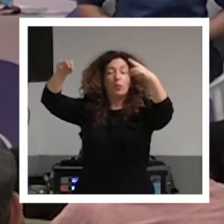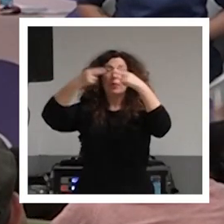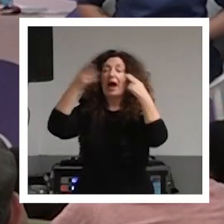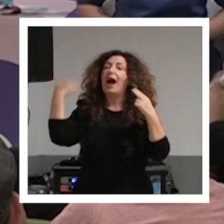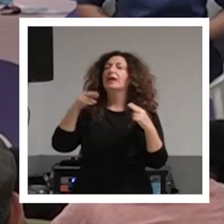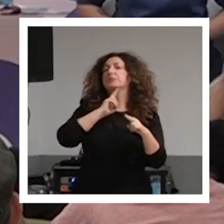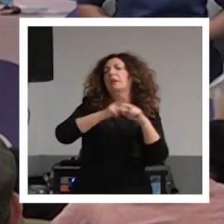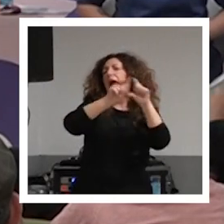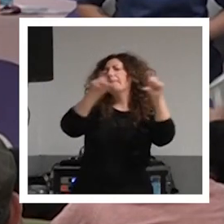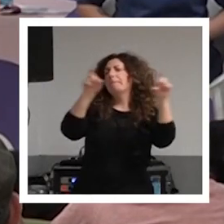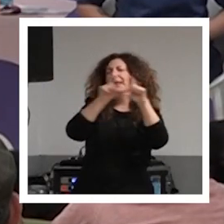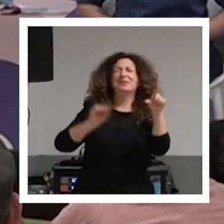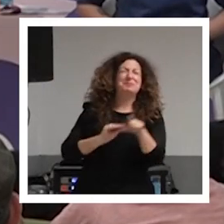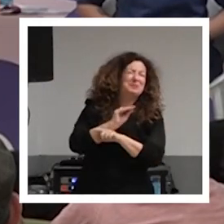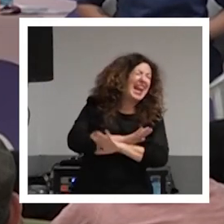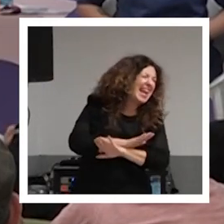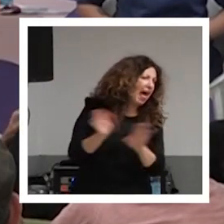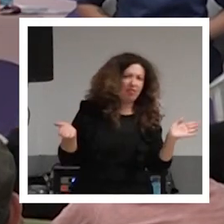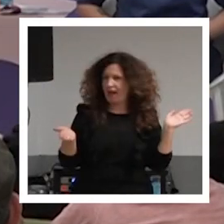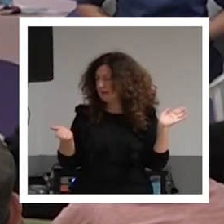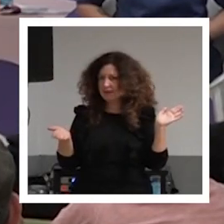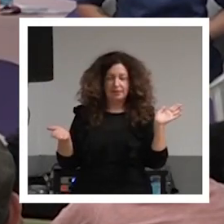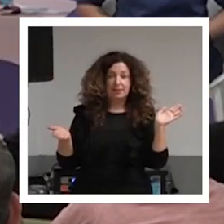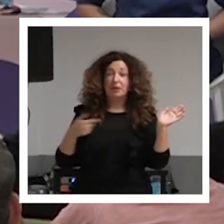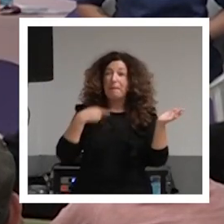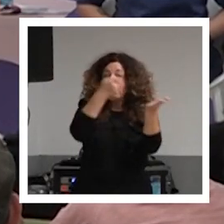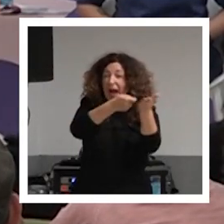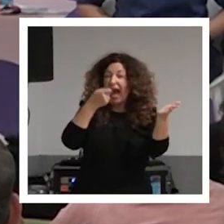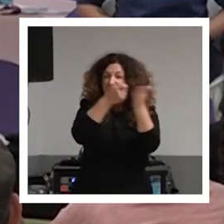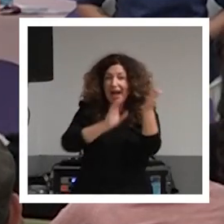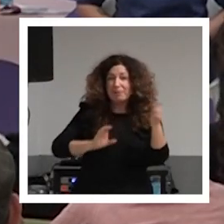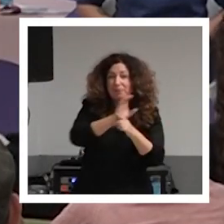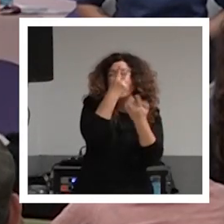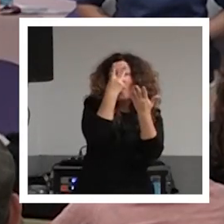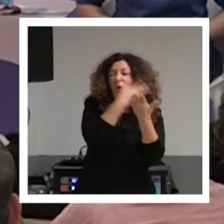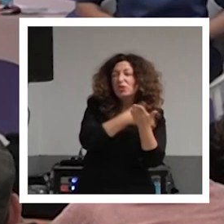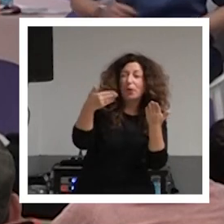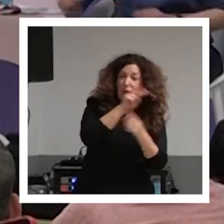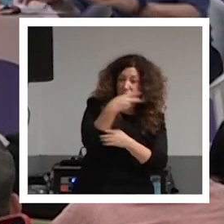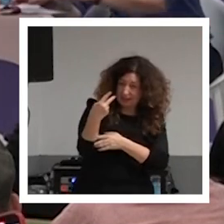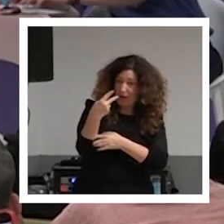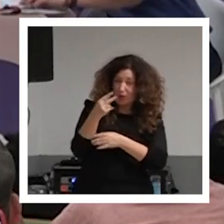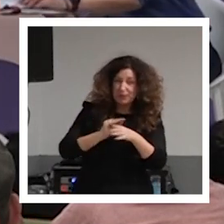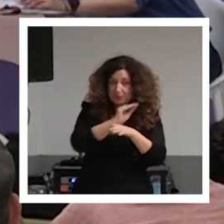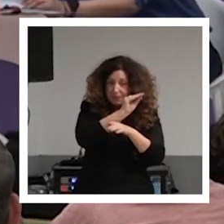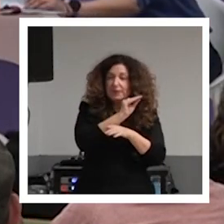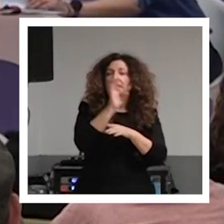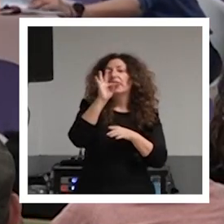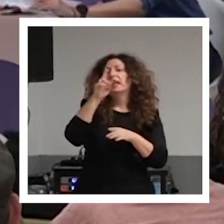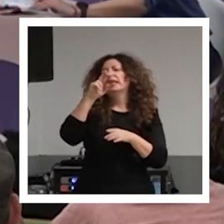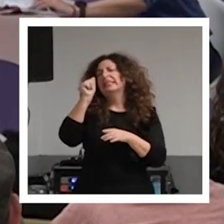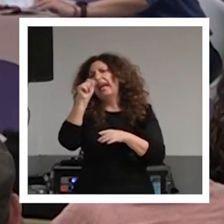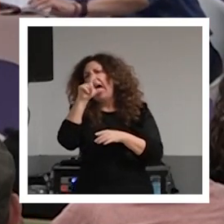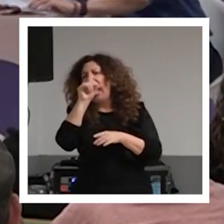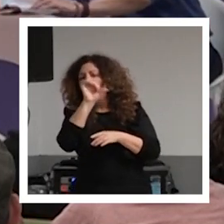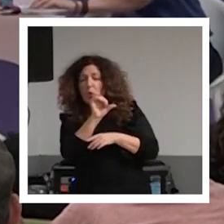se llamaba extralux que no invertía absolutamente nada le pagábamos 8 millones de euros a otra luz anualmente